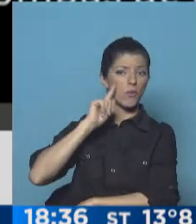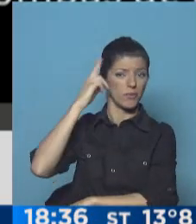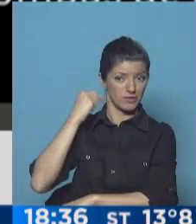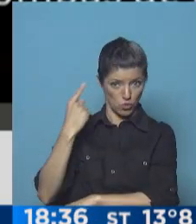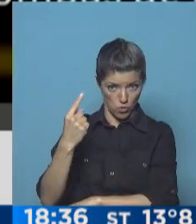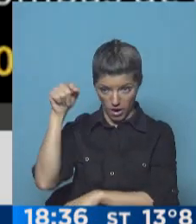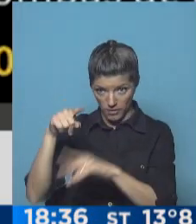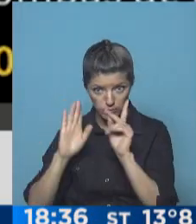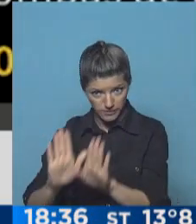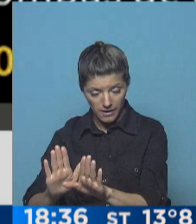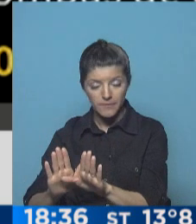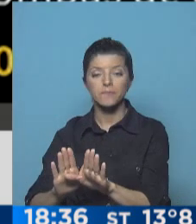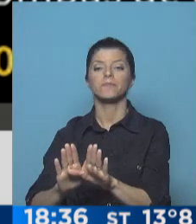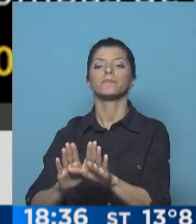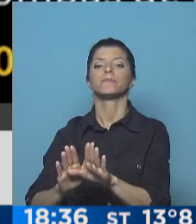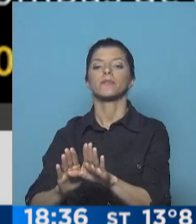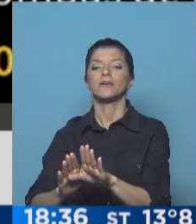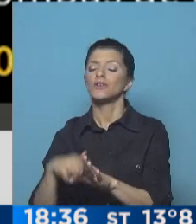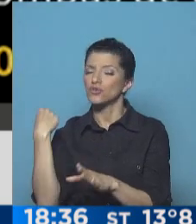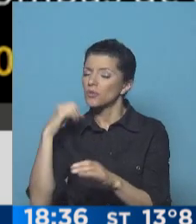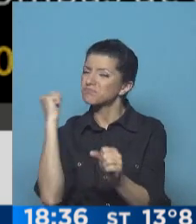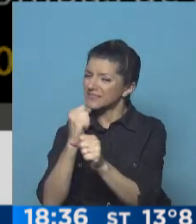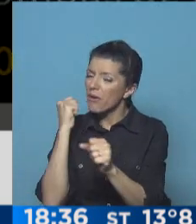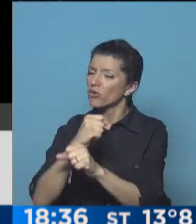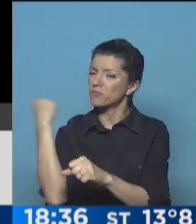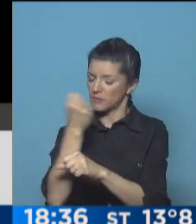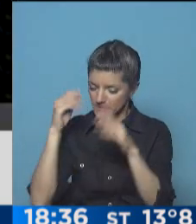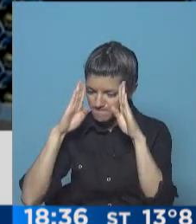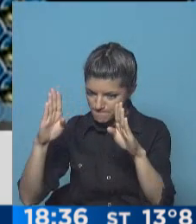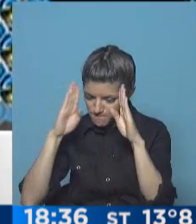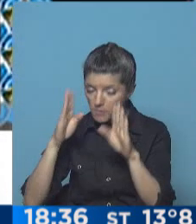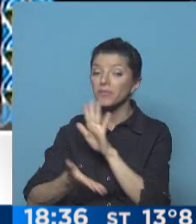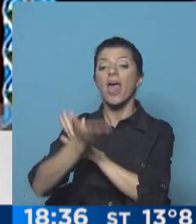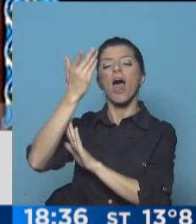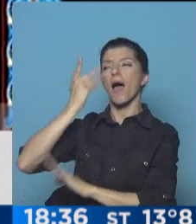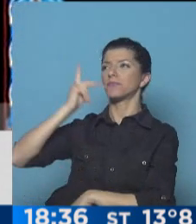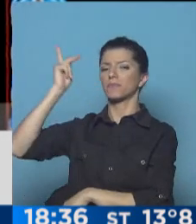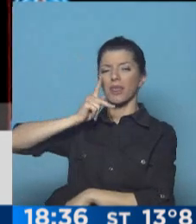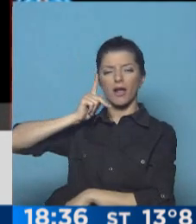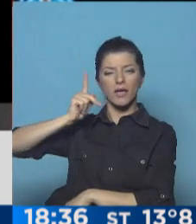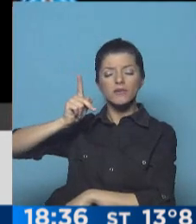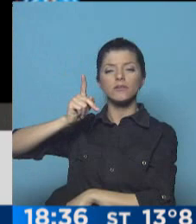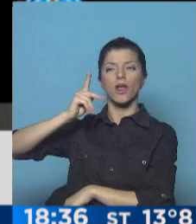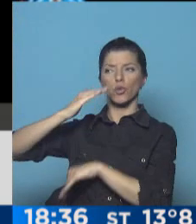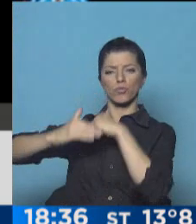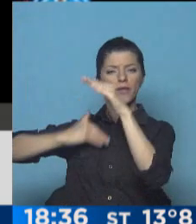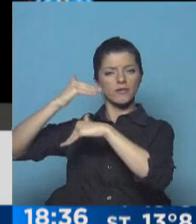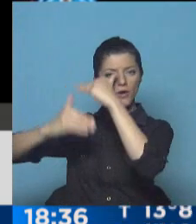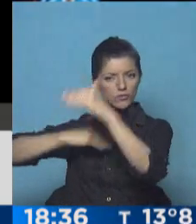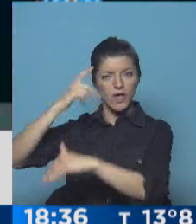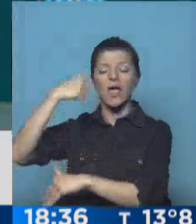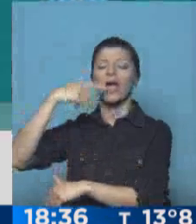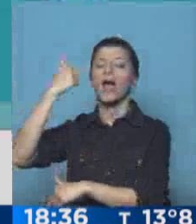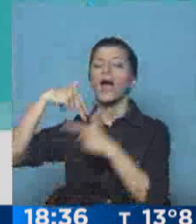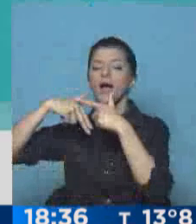Tuvimos que encarar en el medio trabajos importantísimos. Néstor Kirchner con el desarrollo de Cañadón